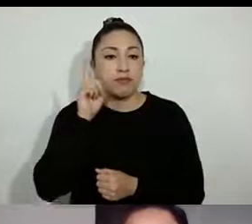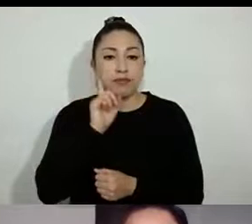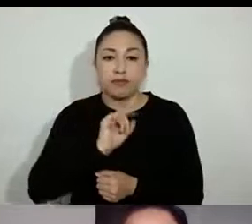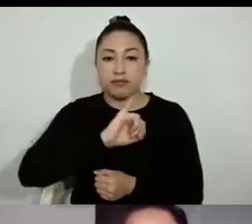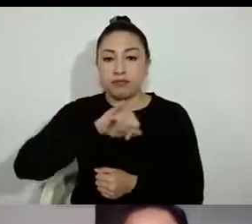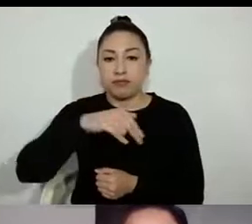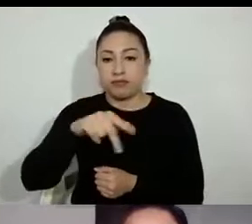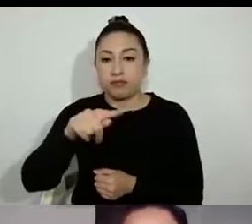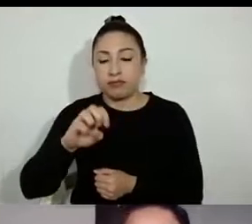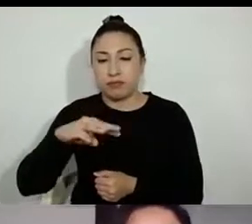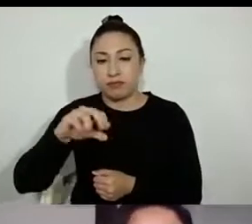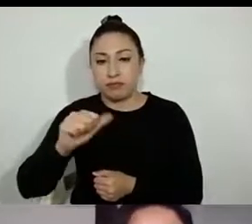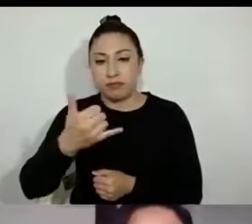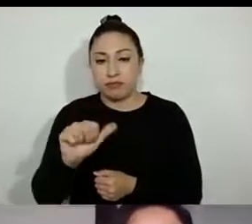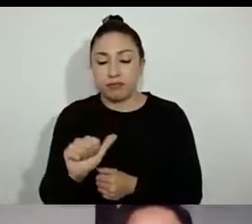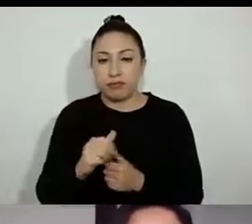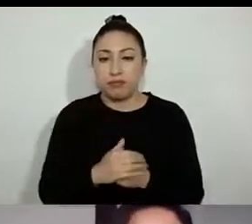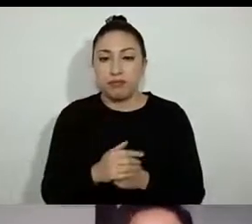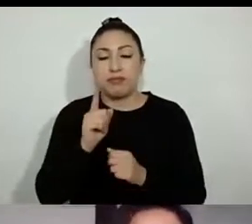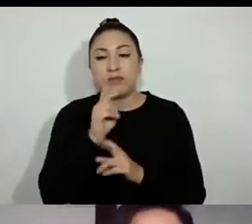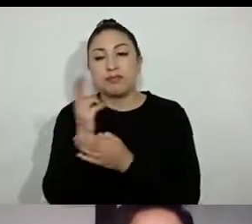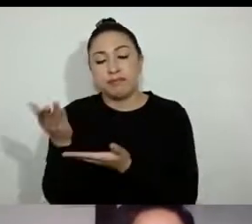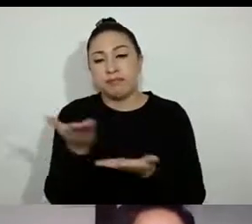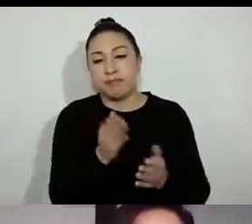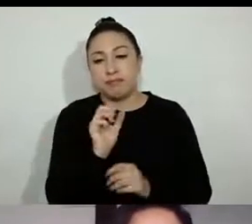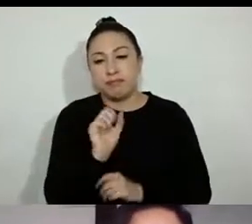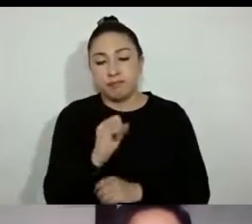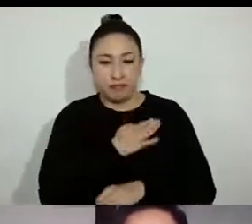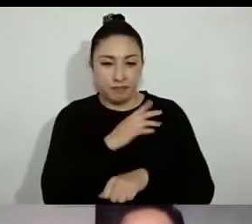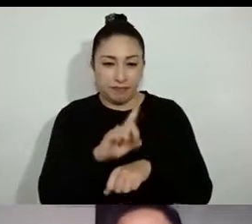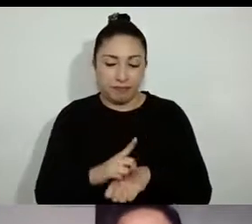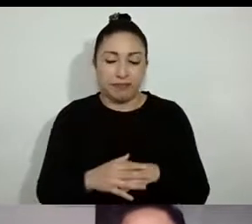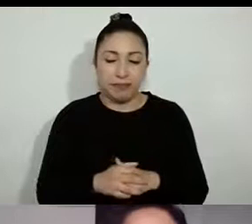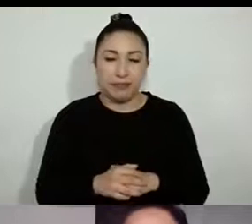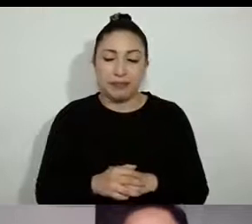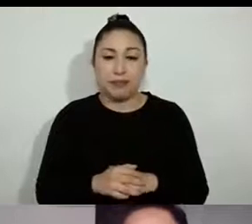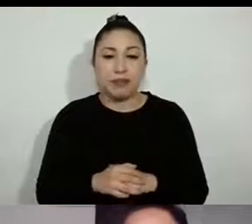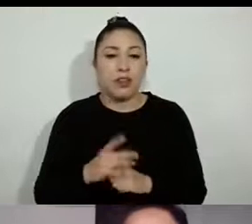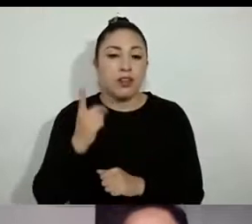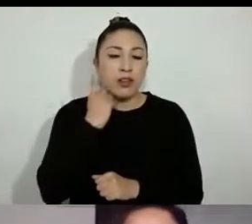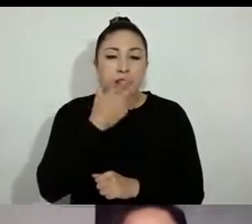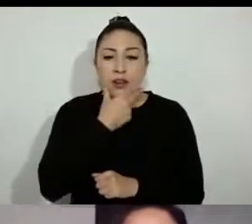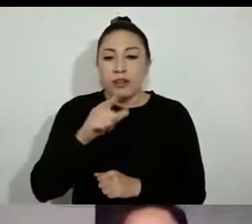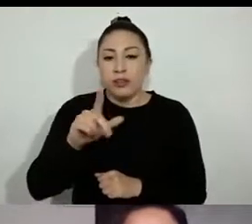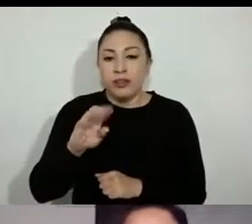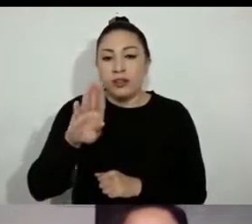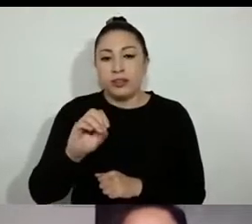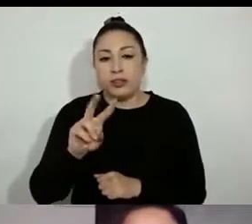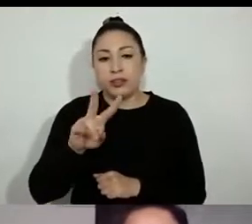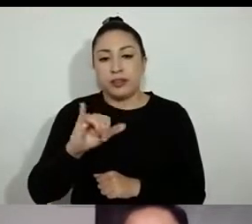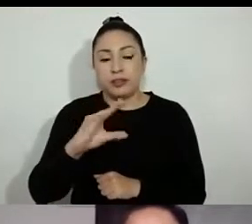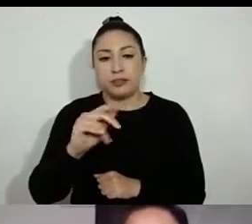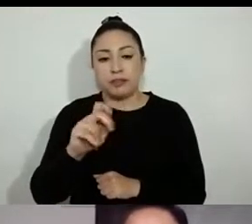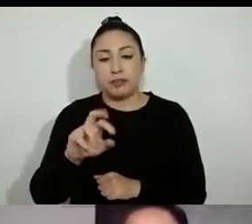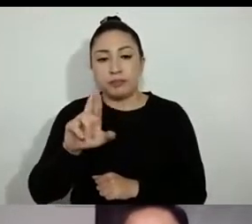Elizabeth Guerrero Maya. Janet Guerrero, presente. Buenos días. Diputado Víctor Hugo Lobo Román.